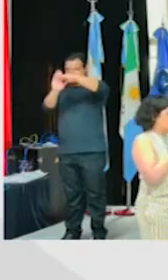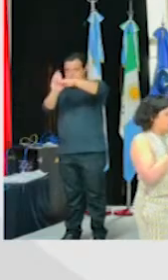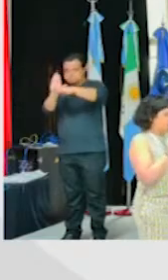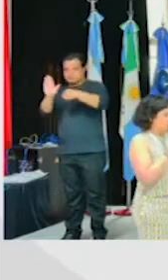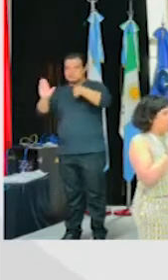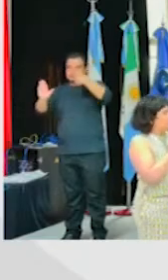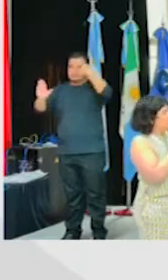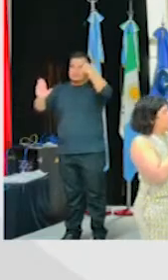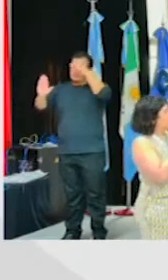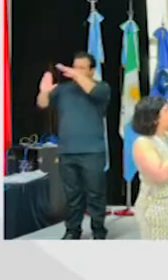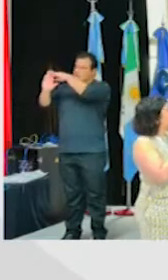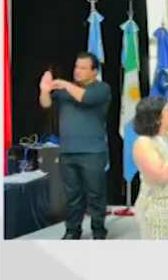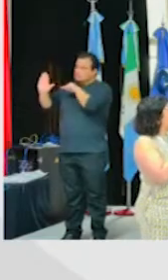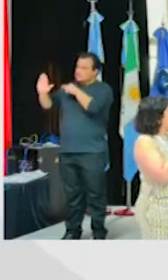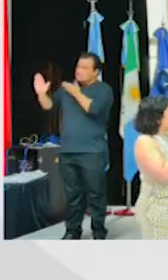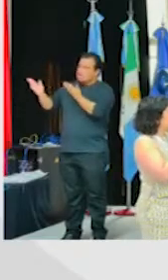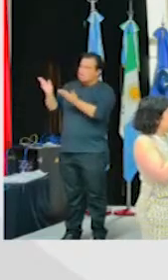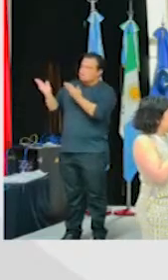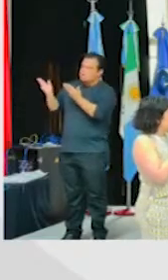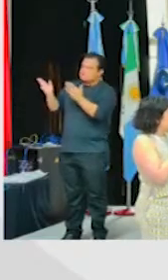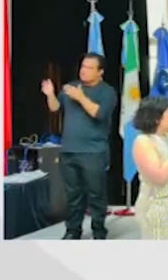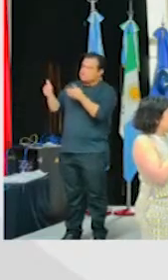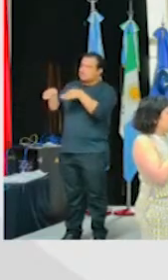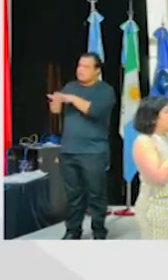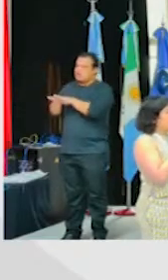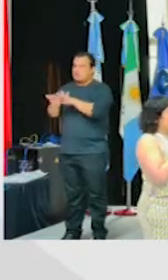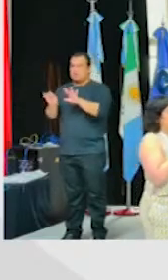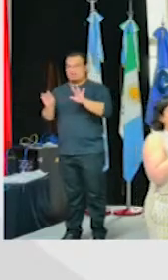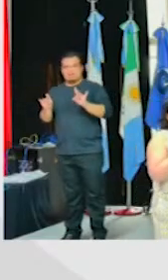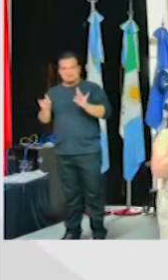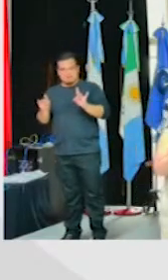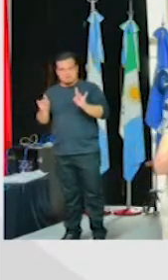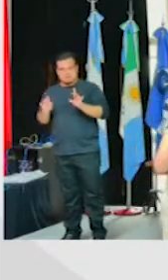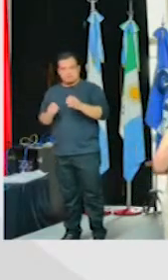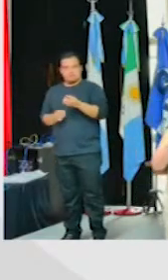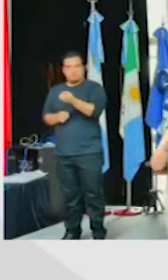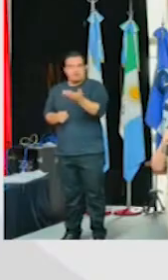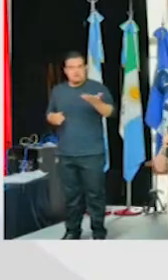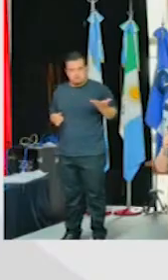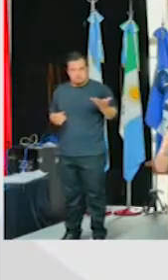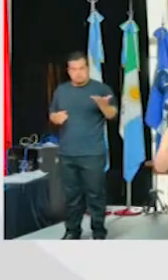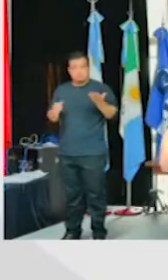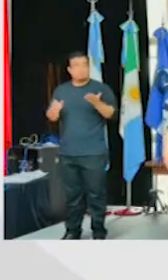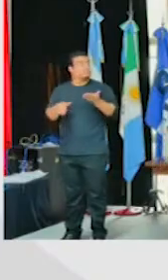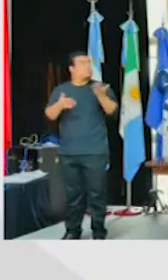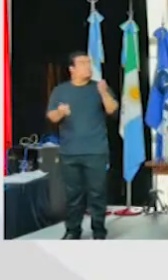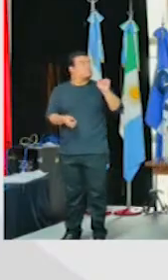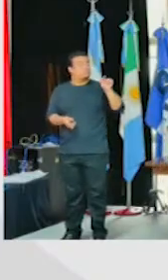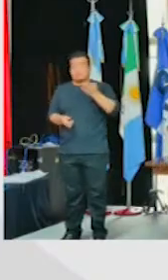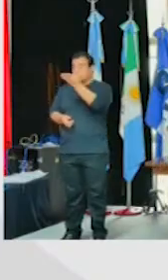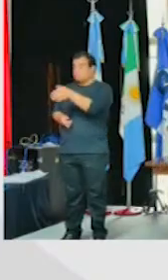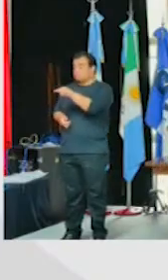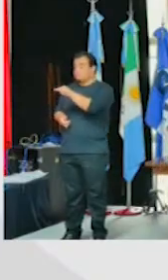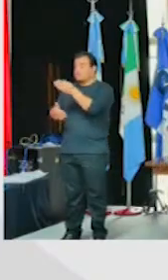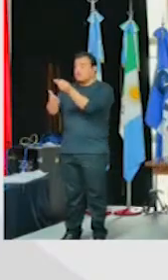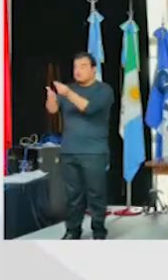acá, pero no sé cuánto llegamos. Bueno, entonces ahí vemos, Herminia necesitaría un médico generalista, un médico